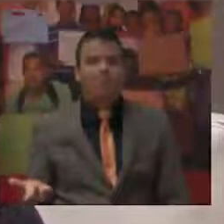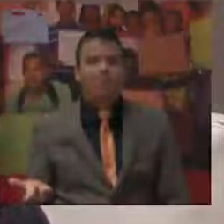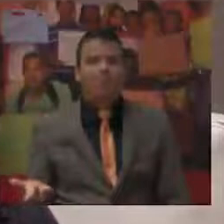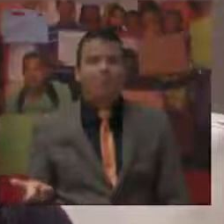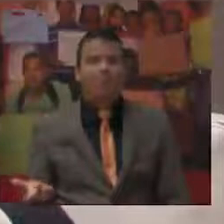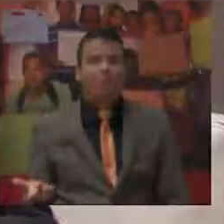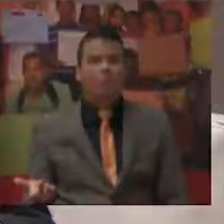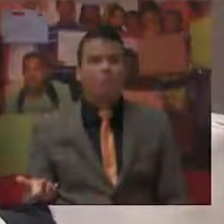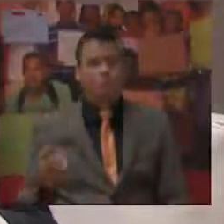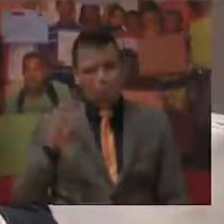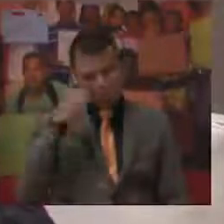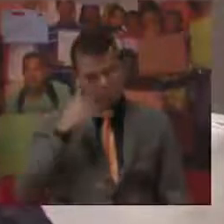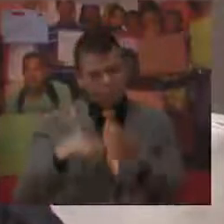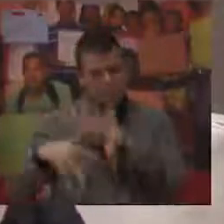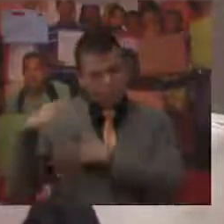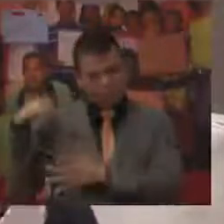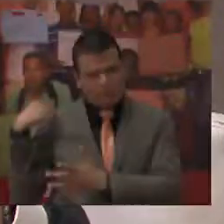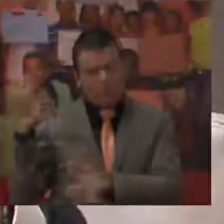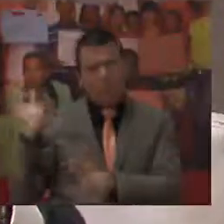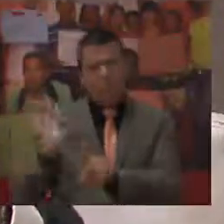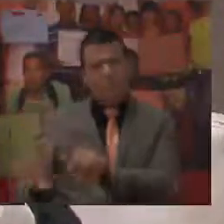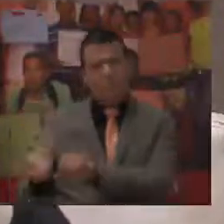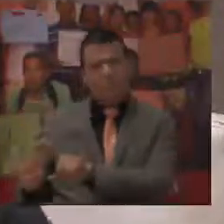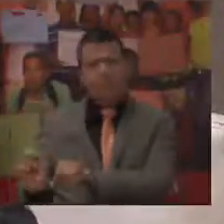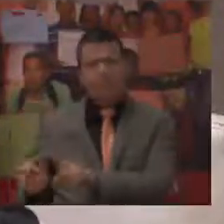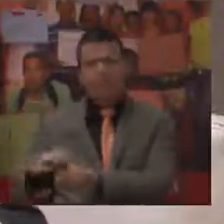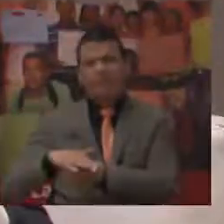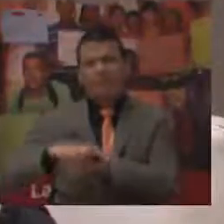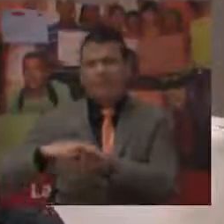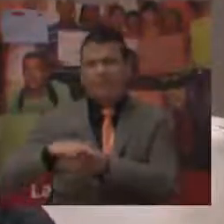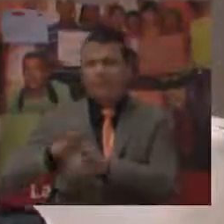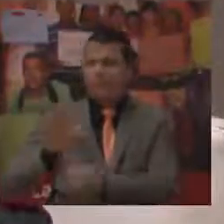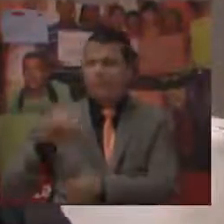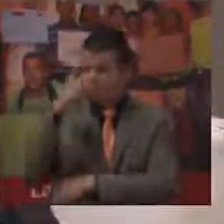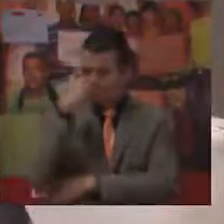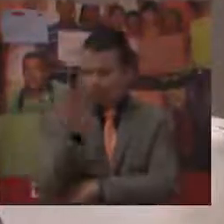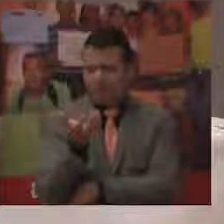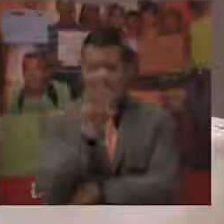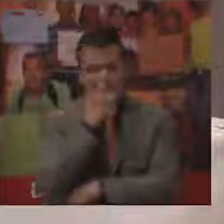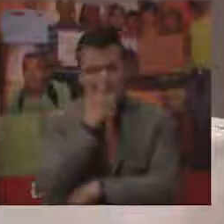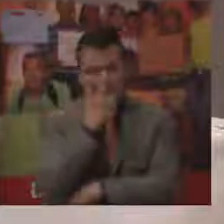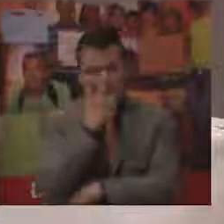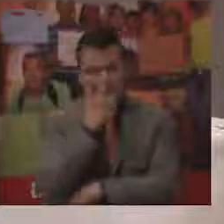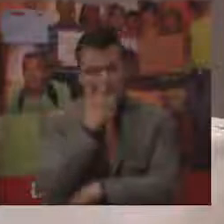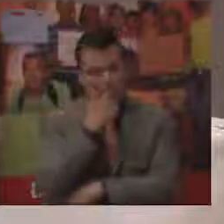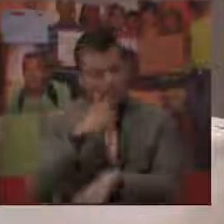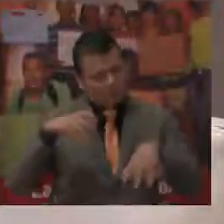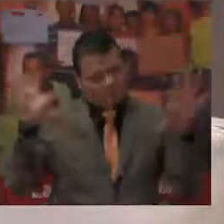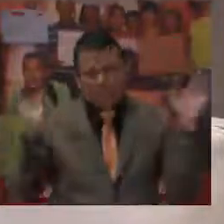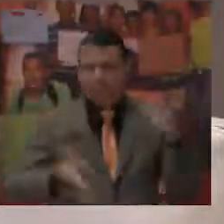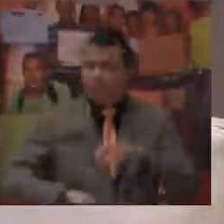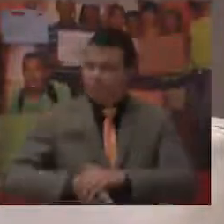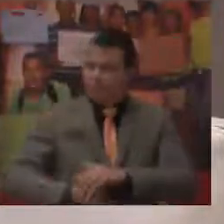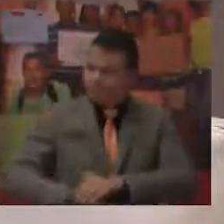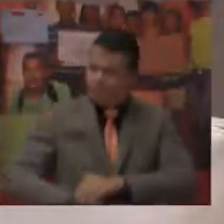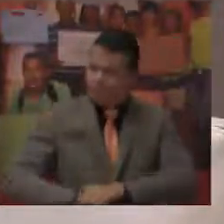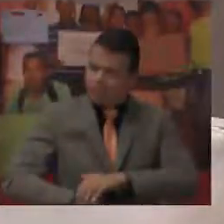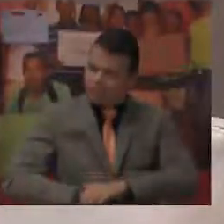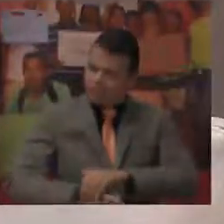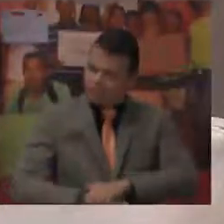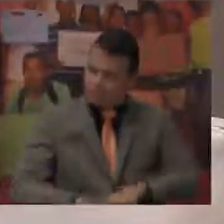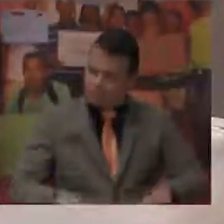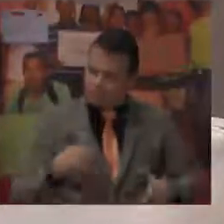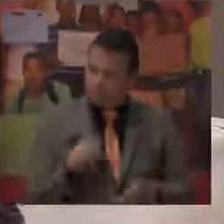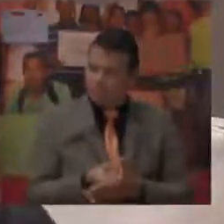uno viendo atrás todas las cosas que han pasado, uno dice, por Dios, continuamos adelante, continuamos